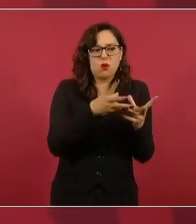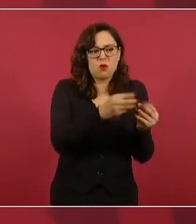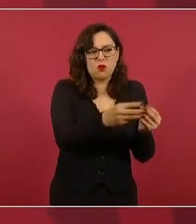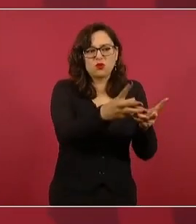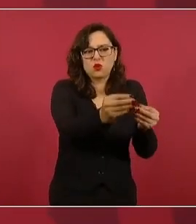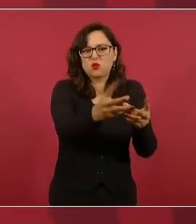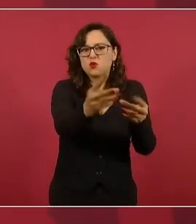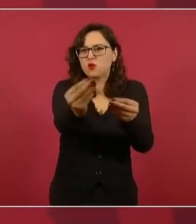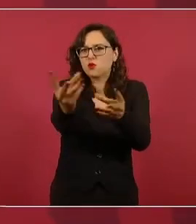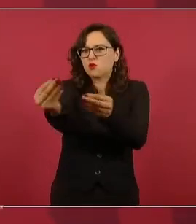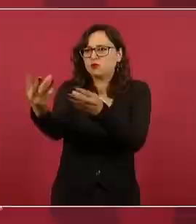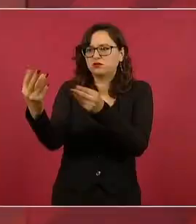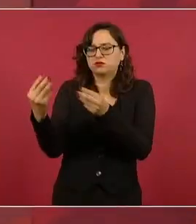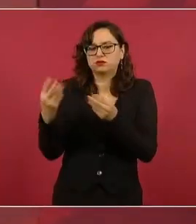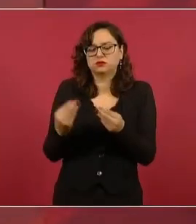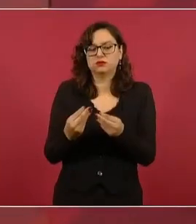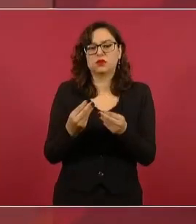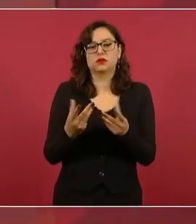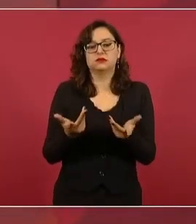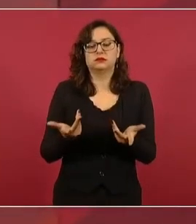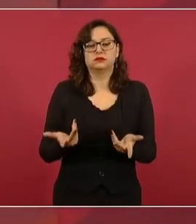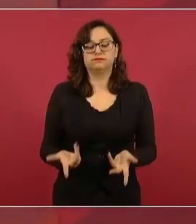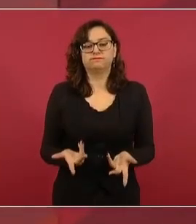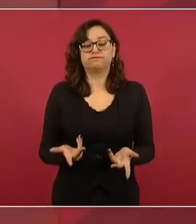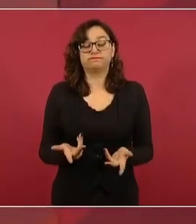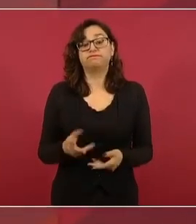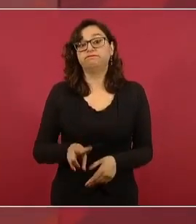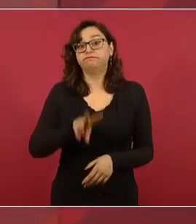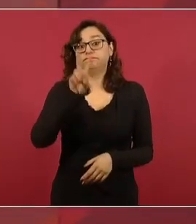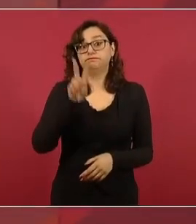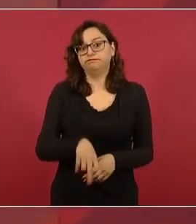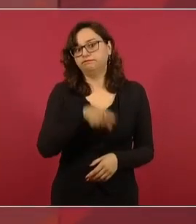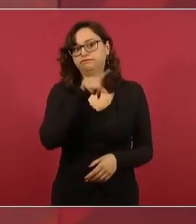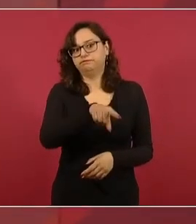Yucatán. Es una historia